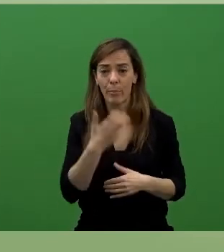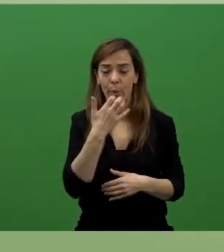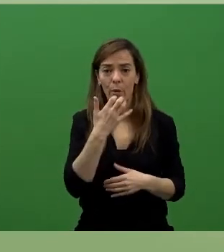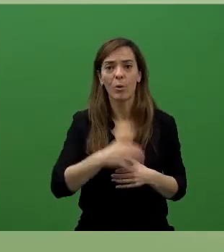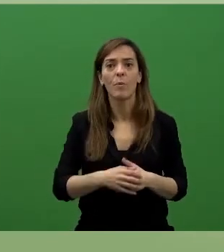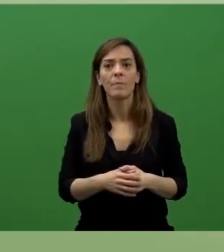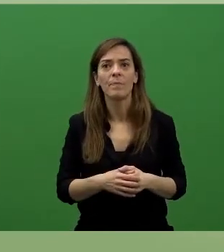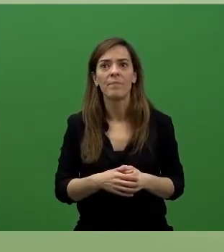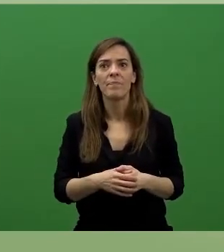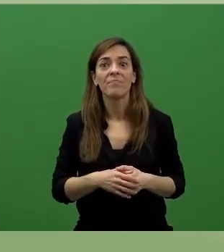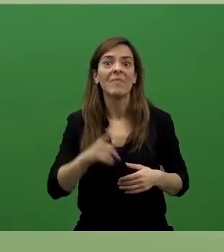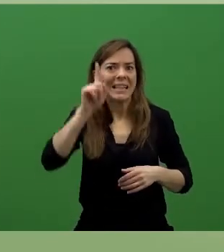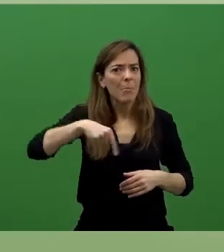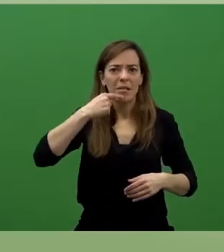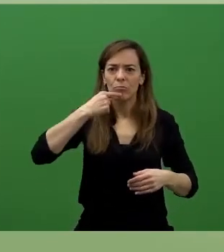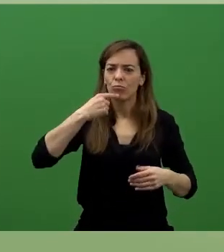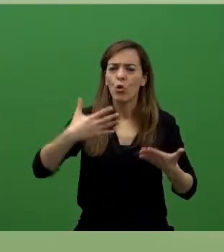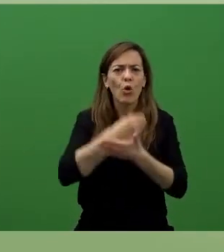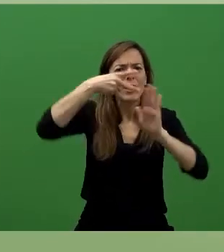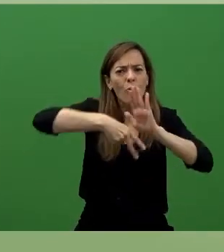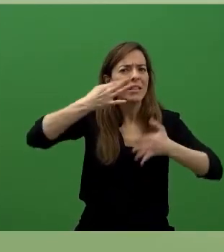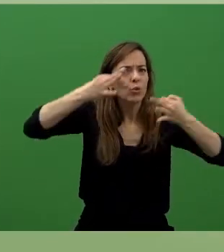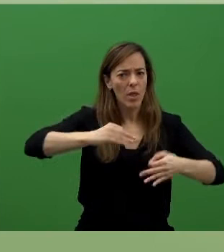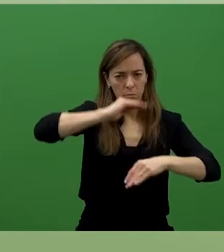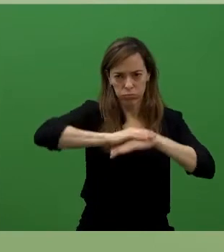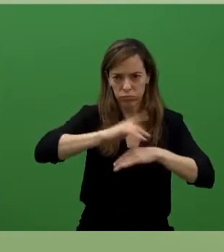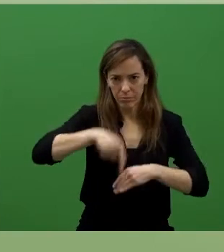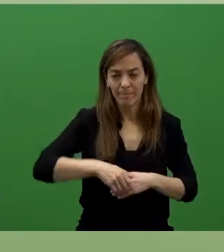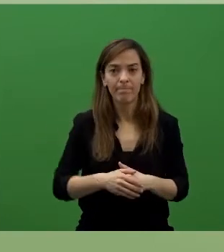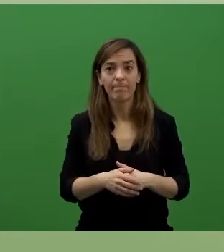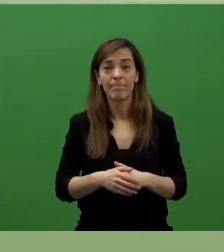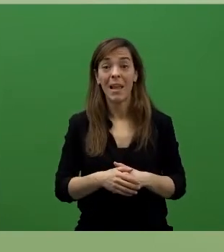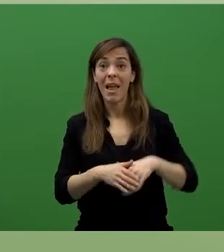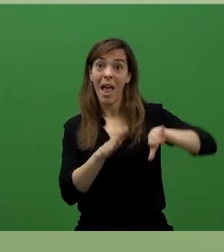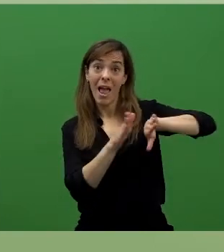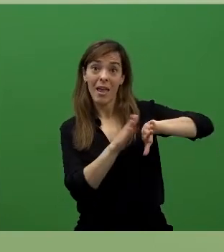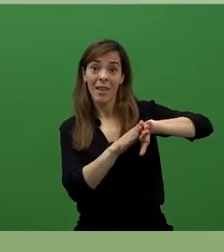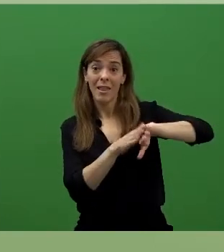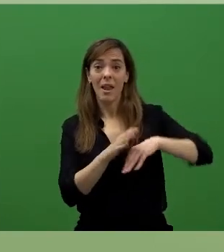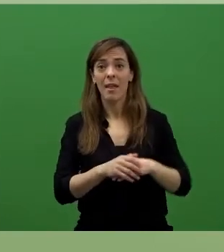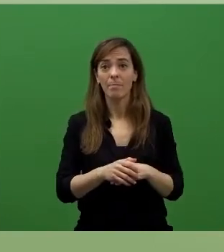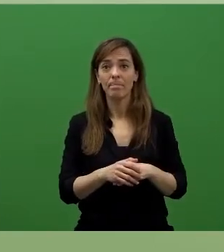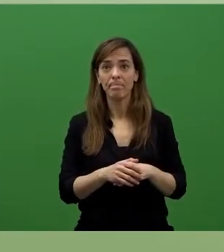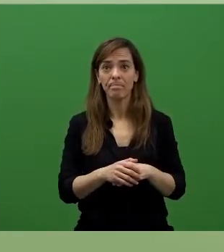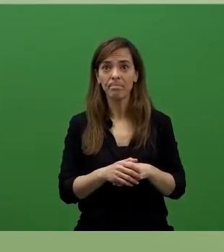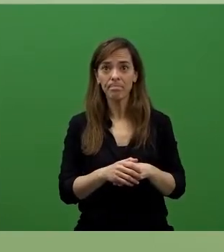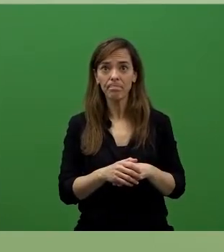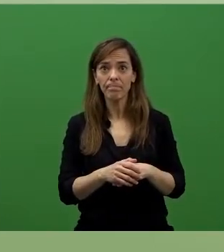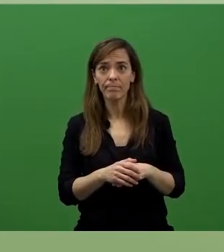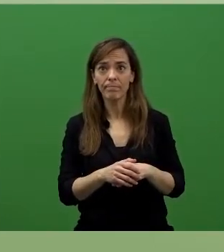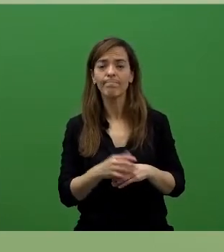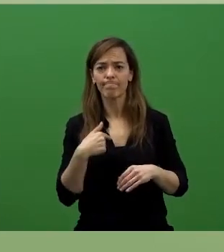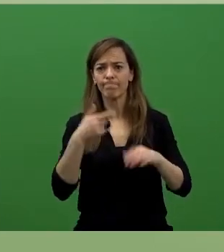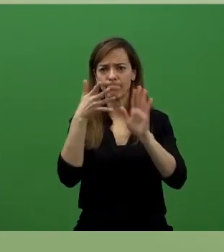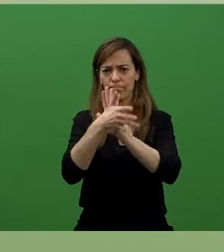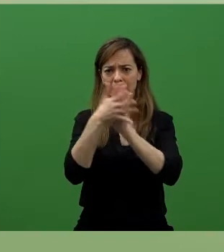estándares necesarios de seguridad. Me muevo un momento a la izquierda, este gráfico que tenemos aquí a la izquierda, y os explico